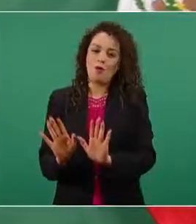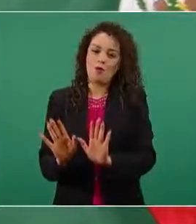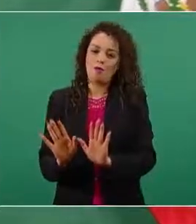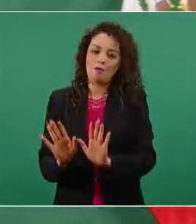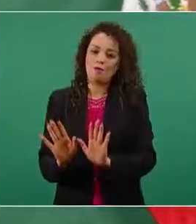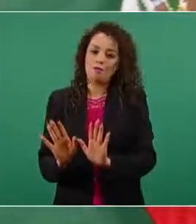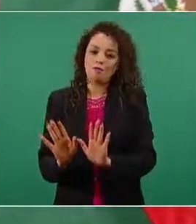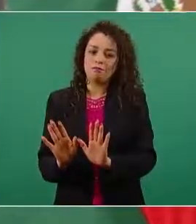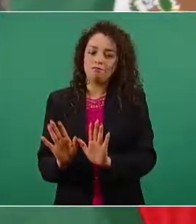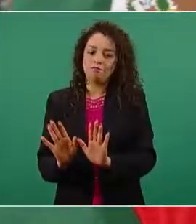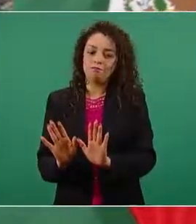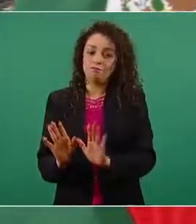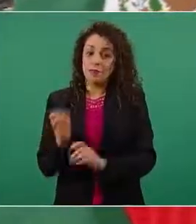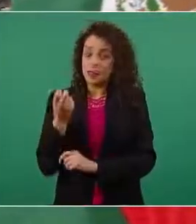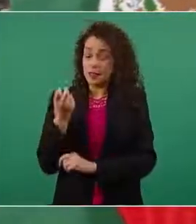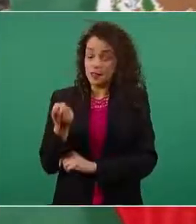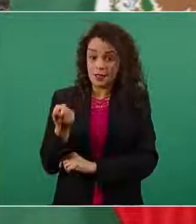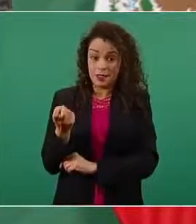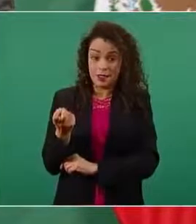no es